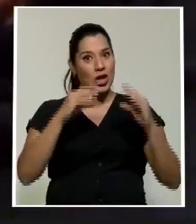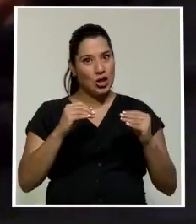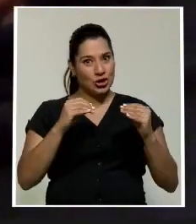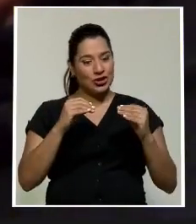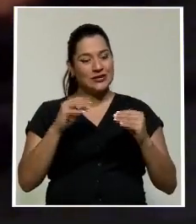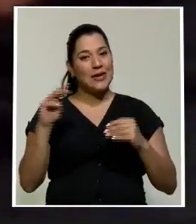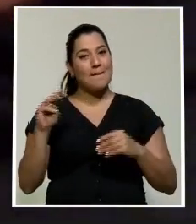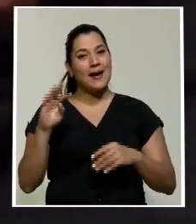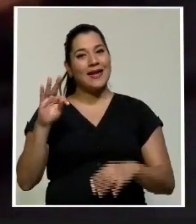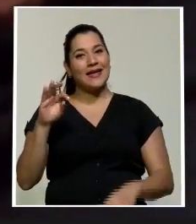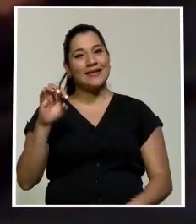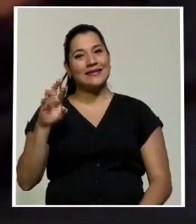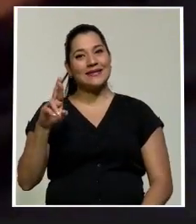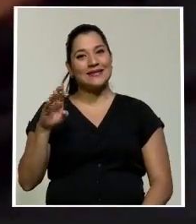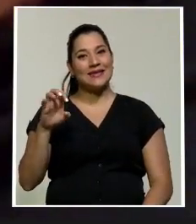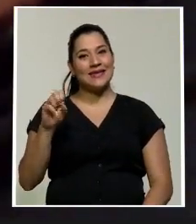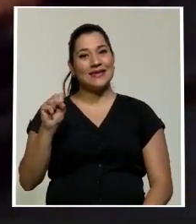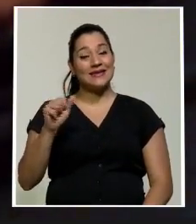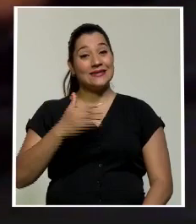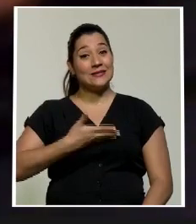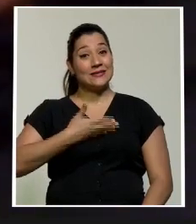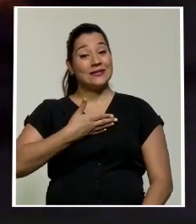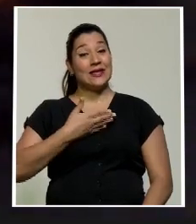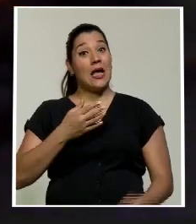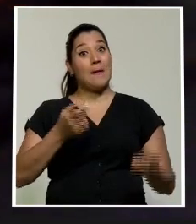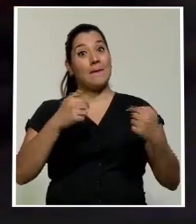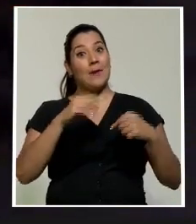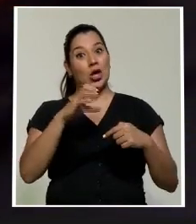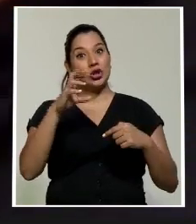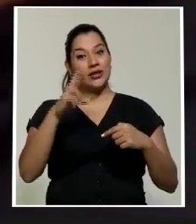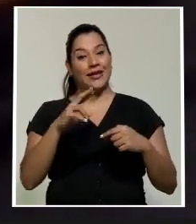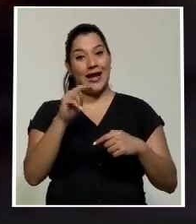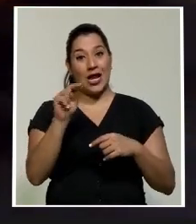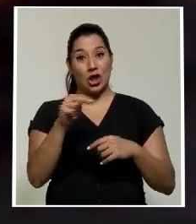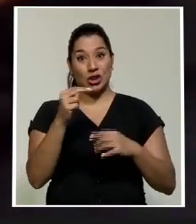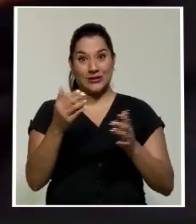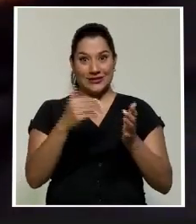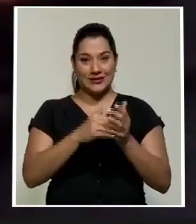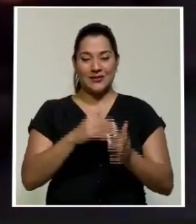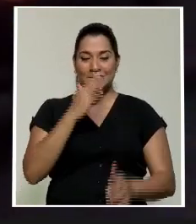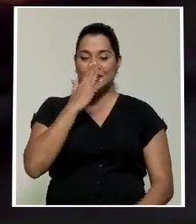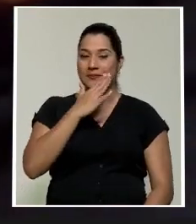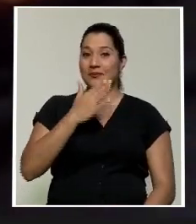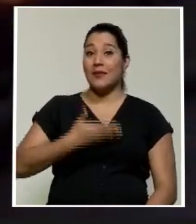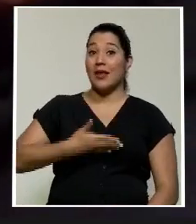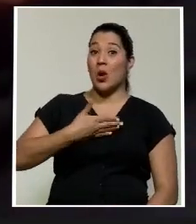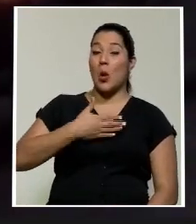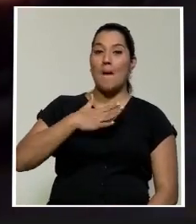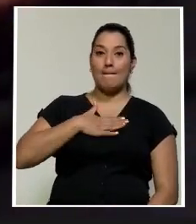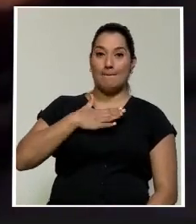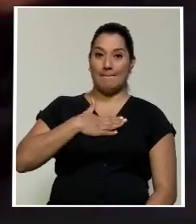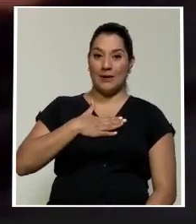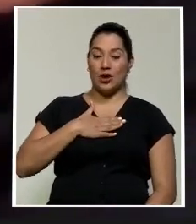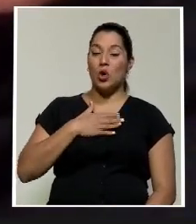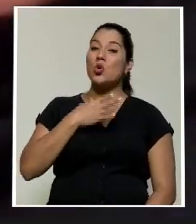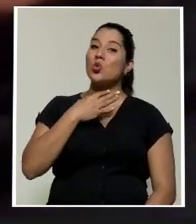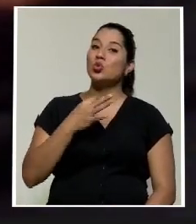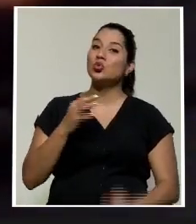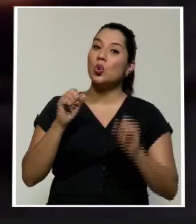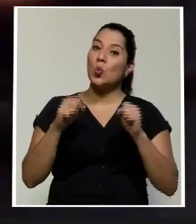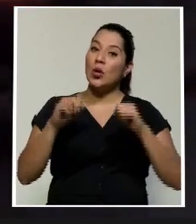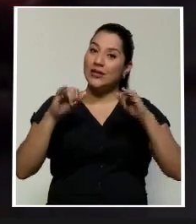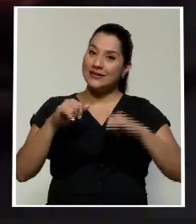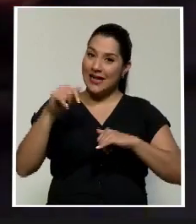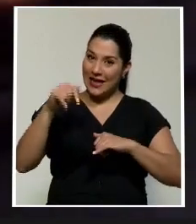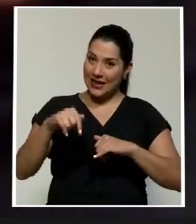Un honor tenerte en Costa Rica Noticias nuevamente. Bueno, el honor es todo mío, Ernesto. Es un gusto estar acá y